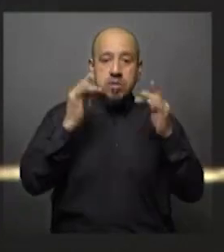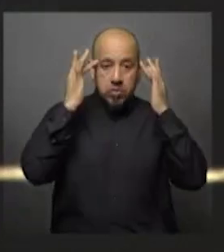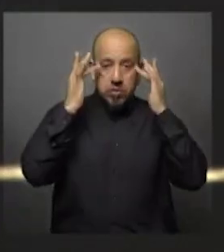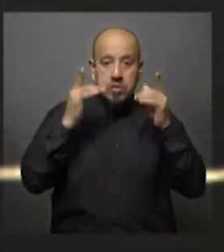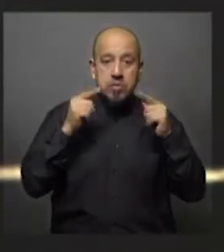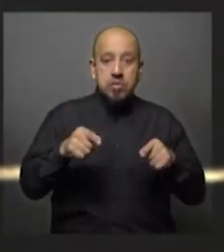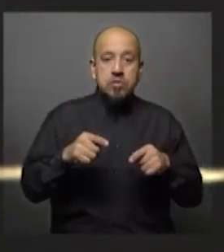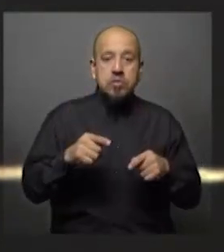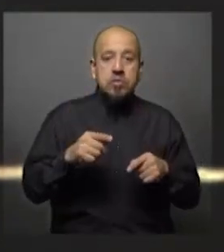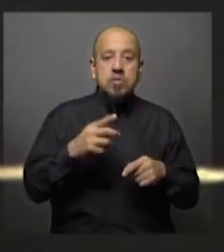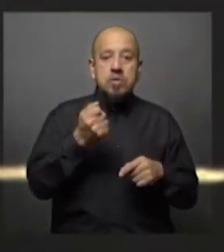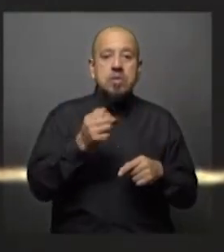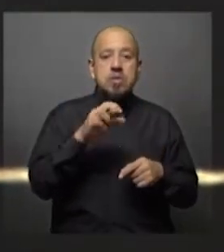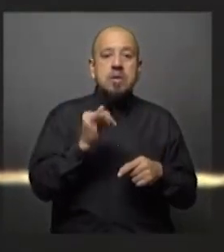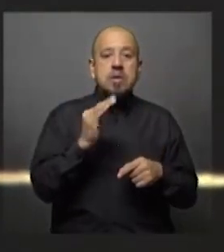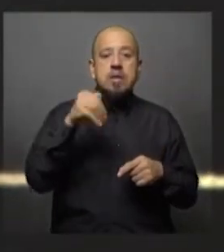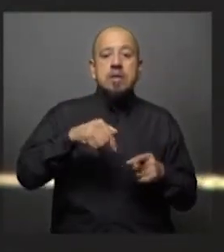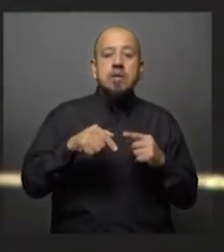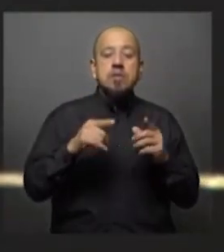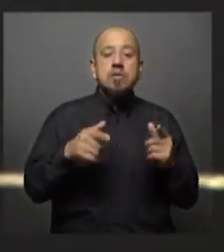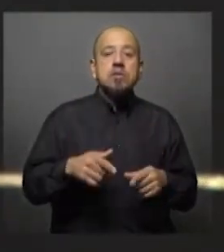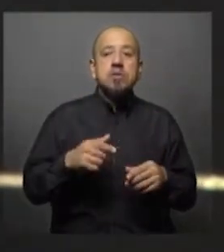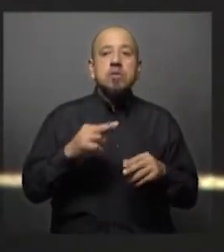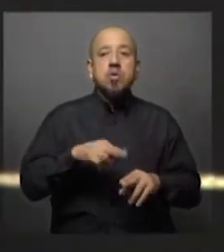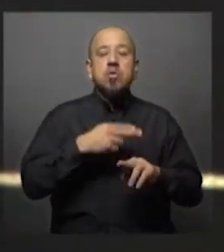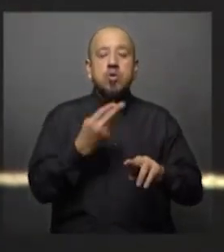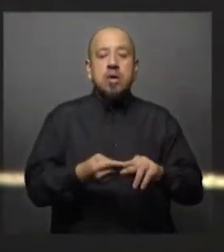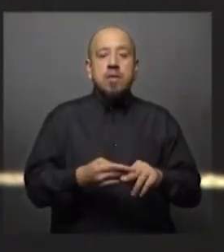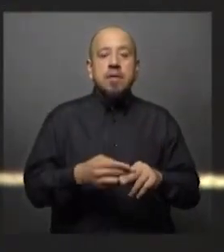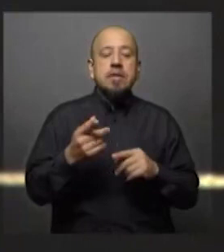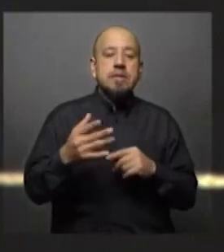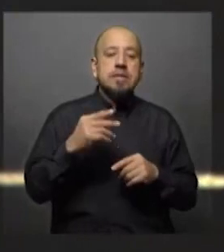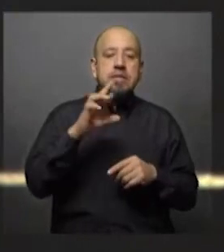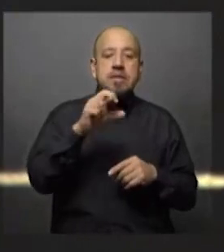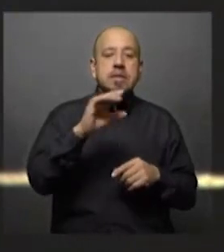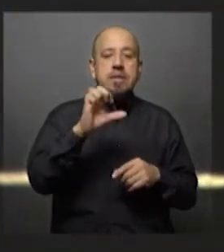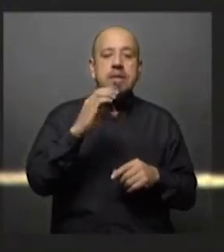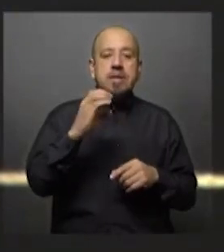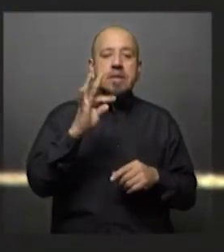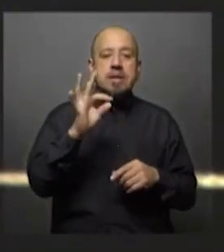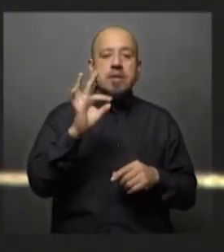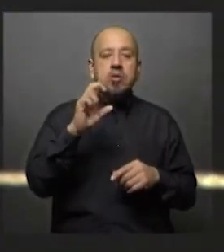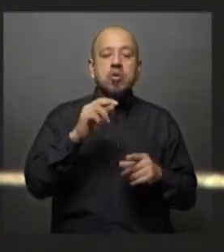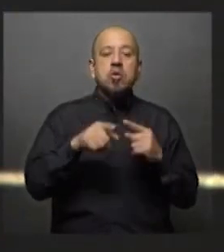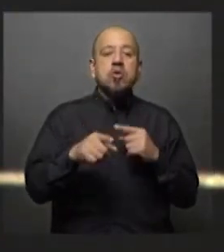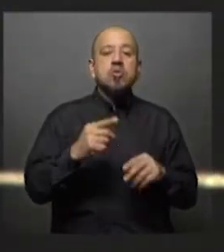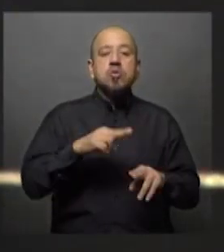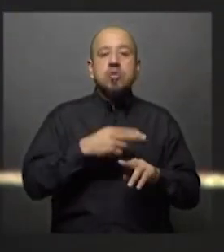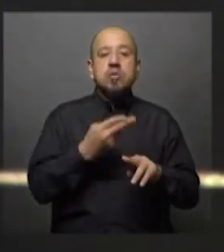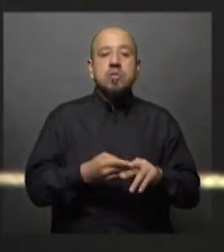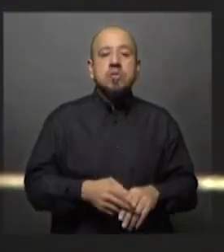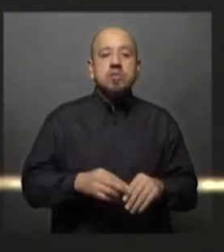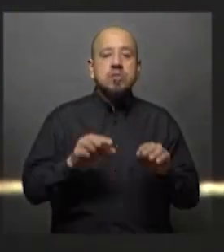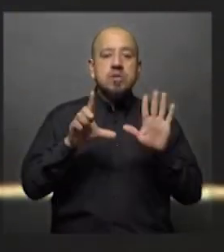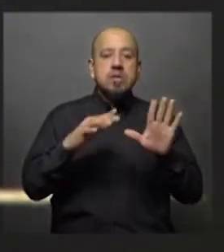Rodrigo arín ha sido reelecto como rector de la Universidad de la República en estos últimos minutos necesitaba